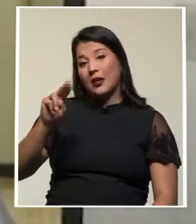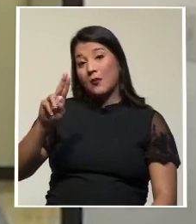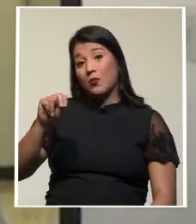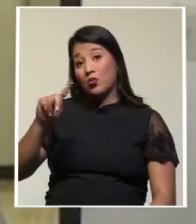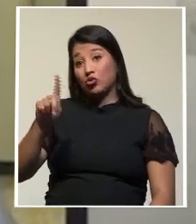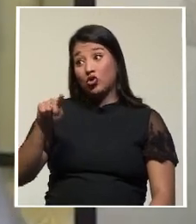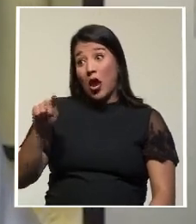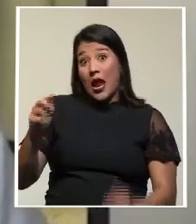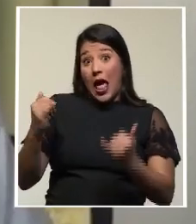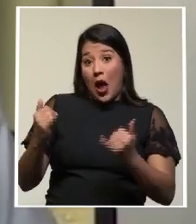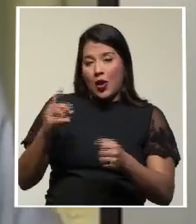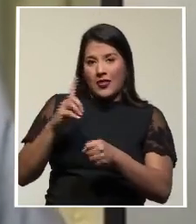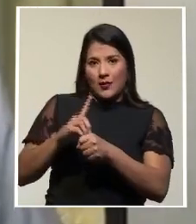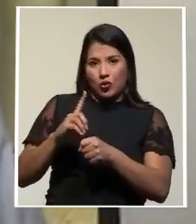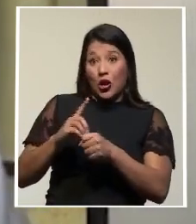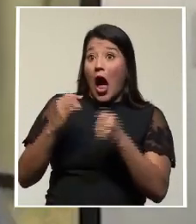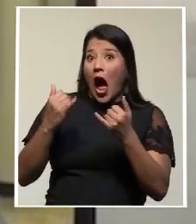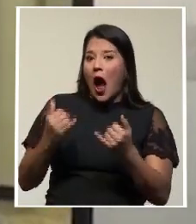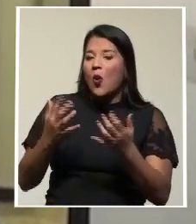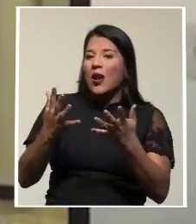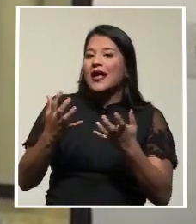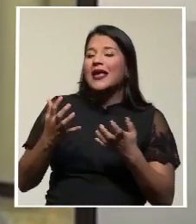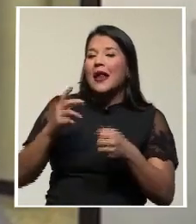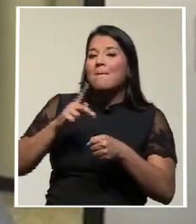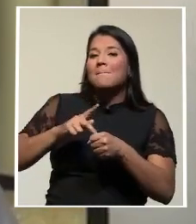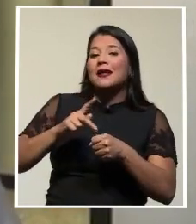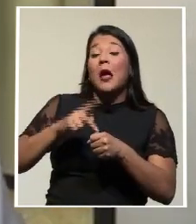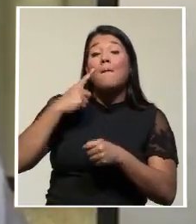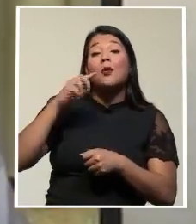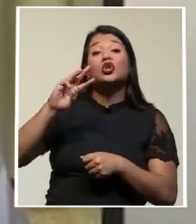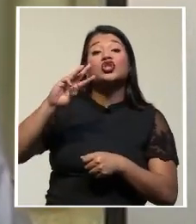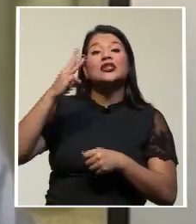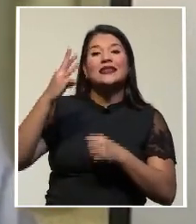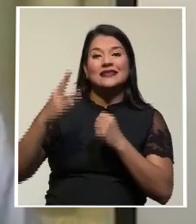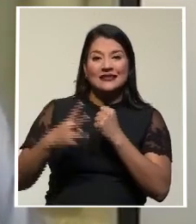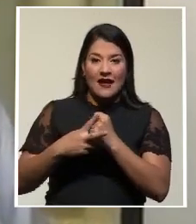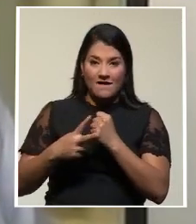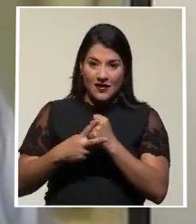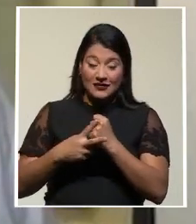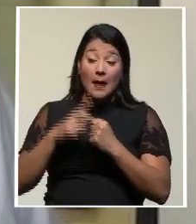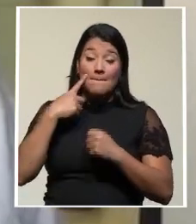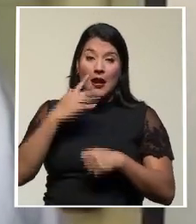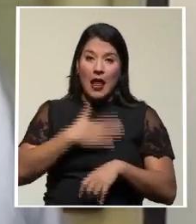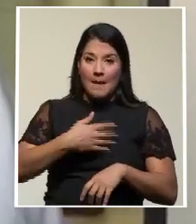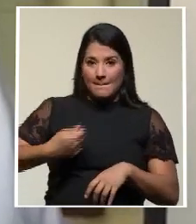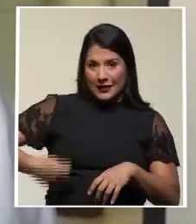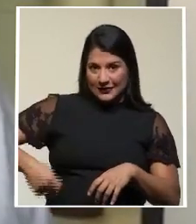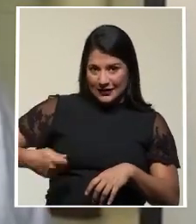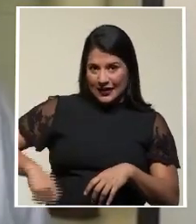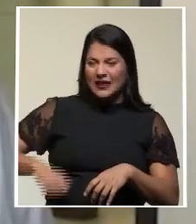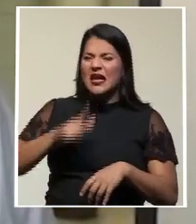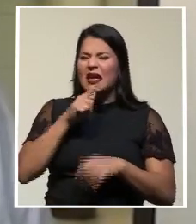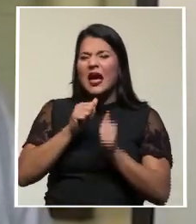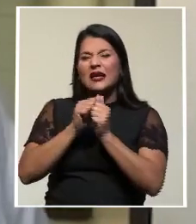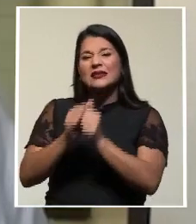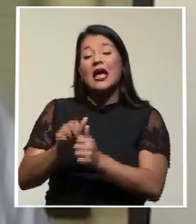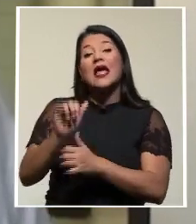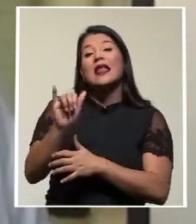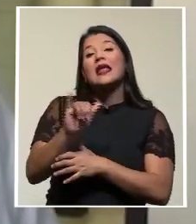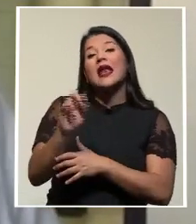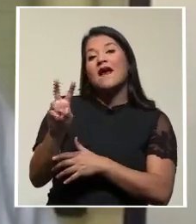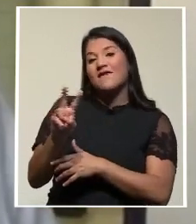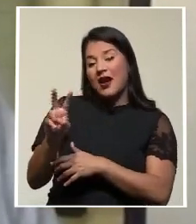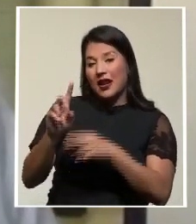aspirará por sexta vez a la silla presidencial. A él lo acompañarán la administradora de empresas Ileana Vargas y el